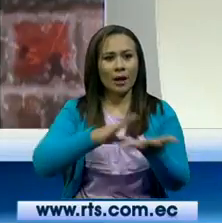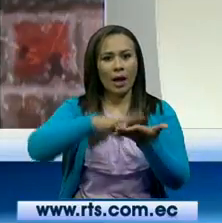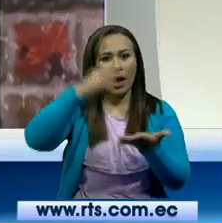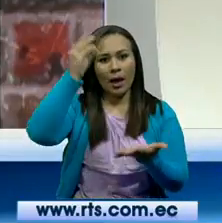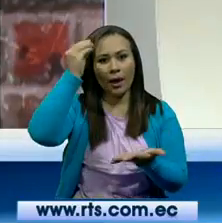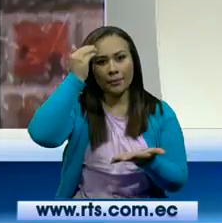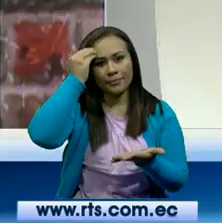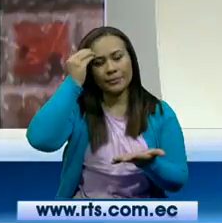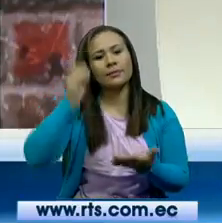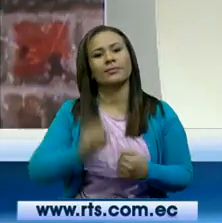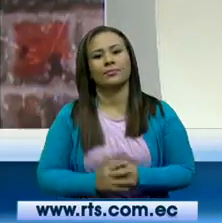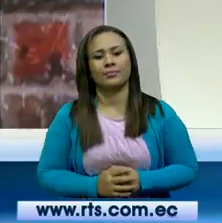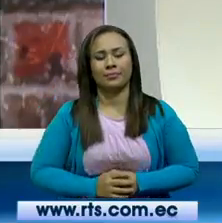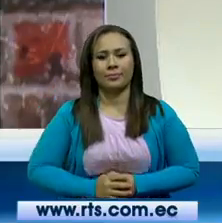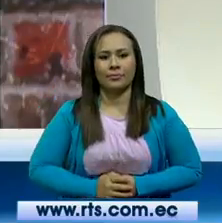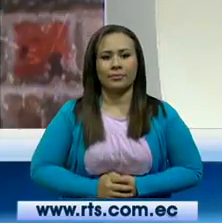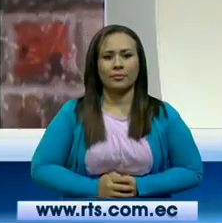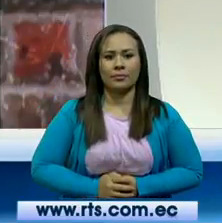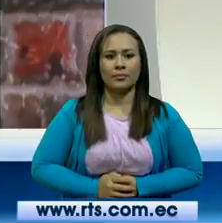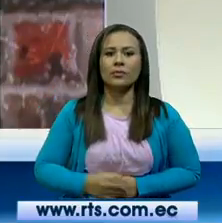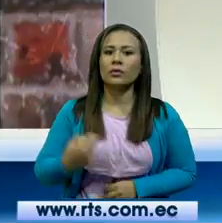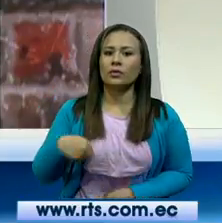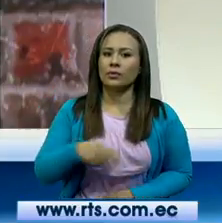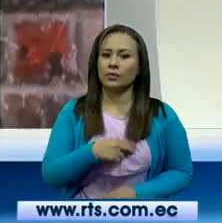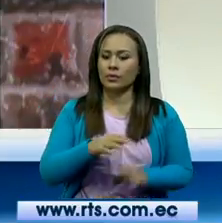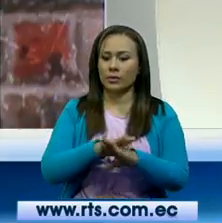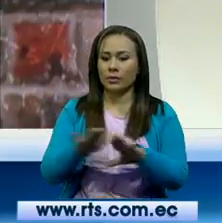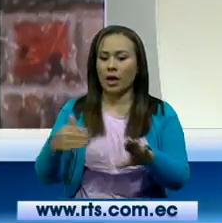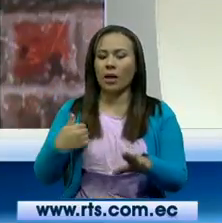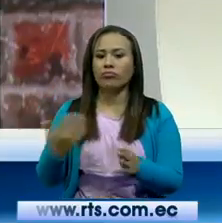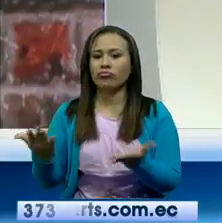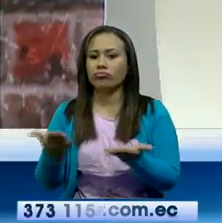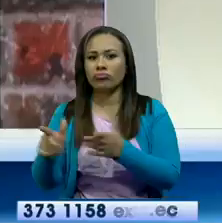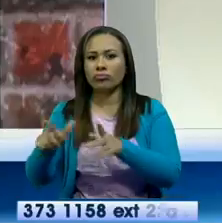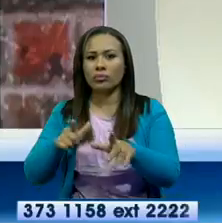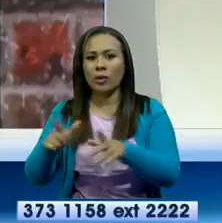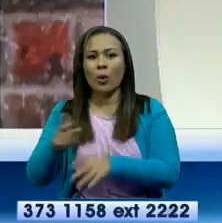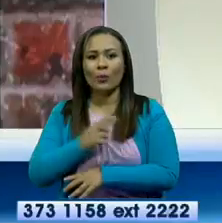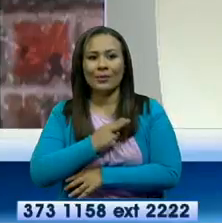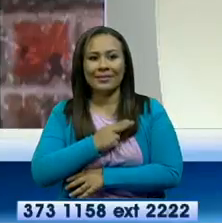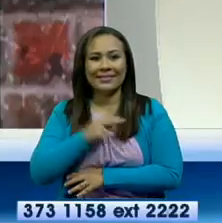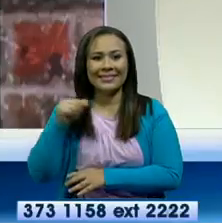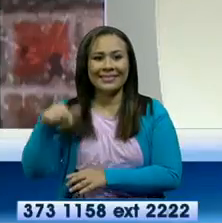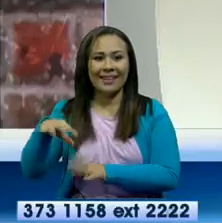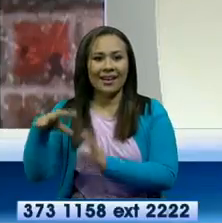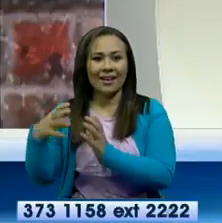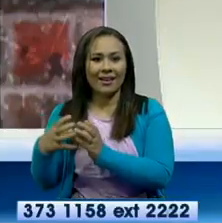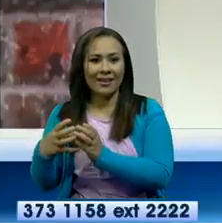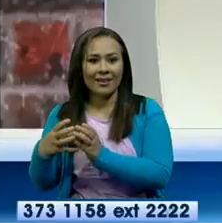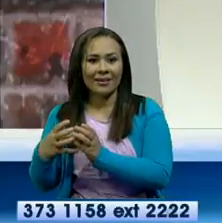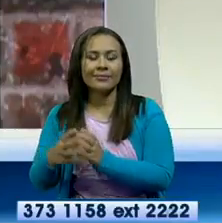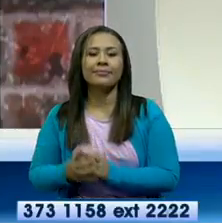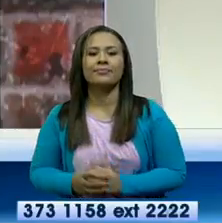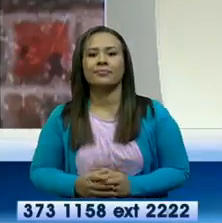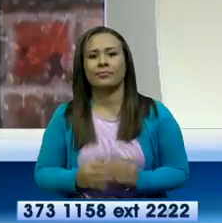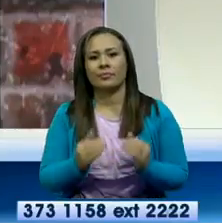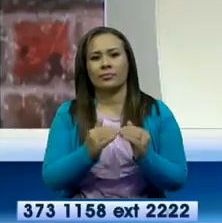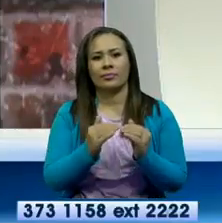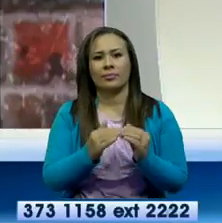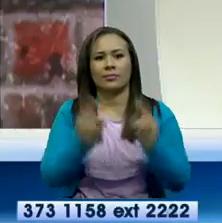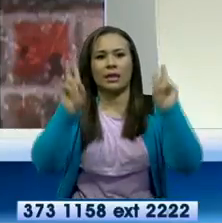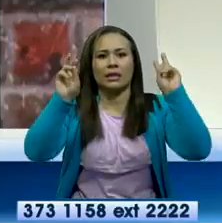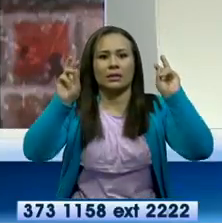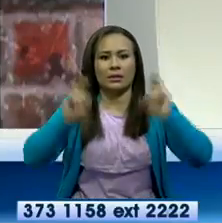por eso hemos encontrado nosotros un aporte en en la universidad que es como la más llamada